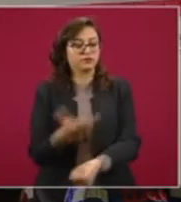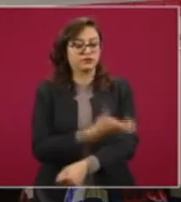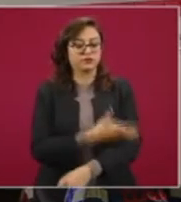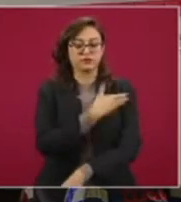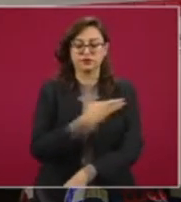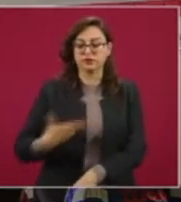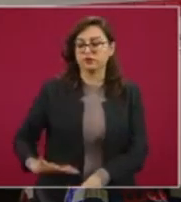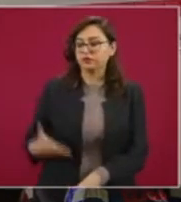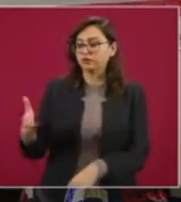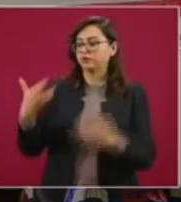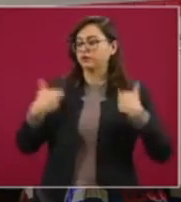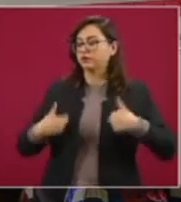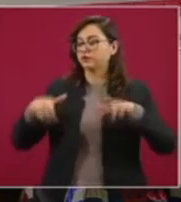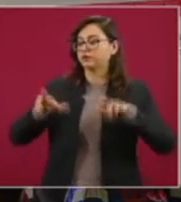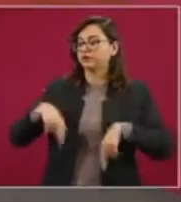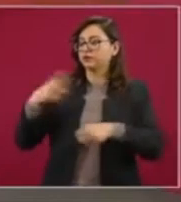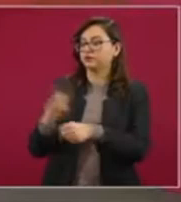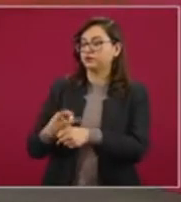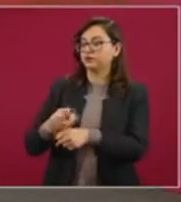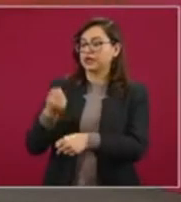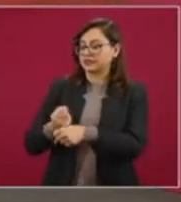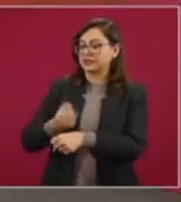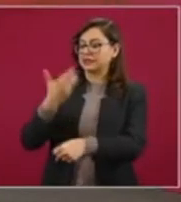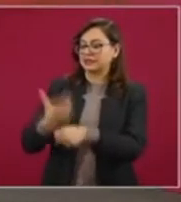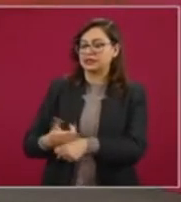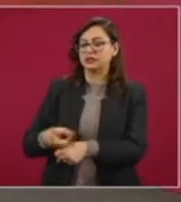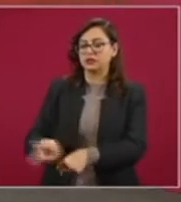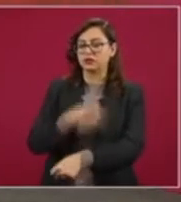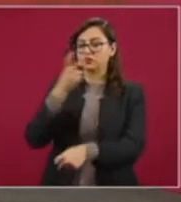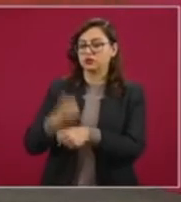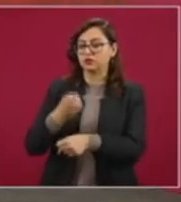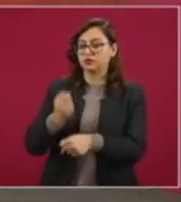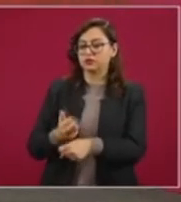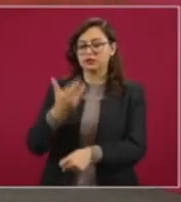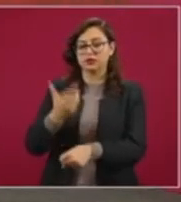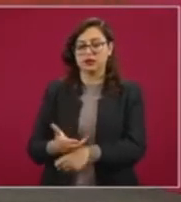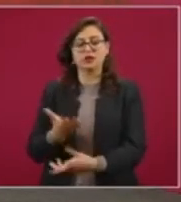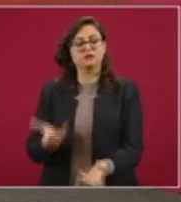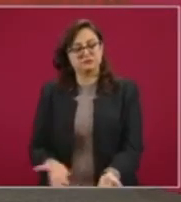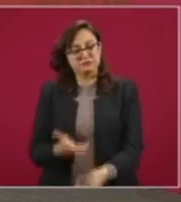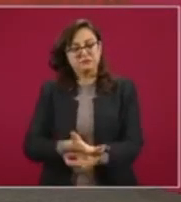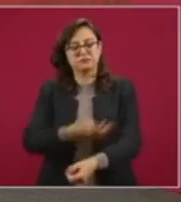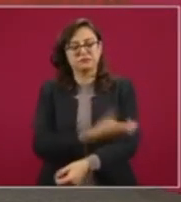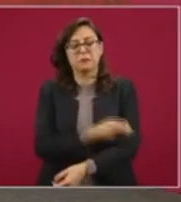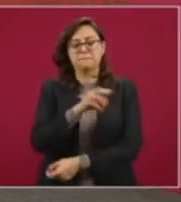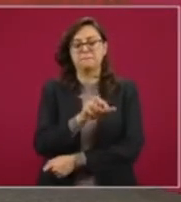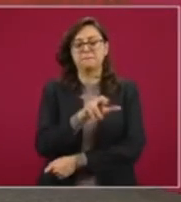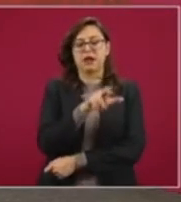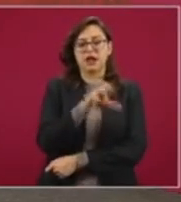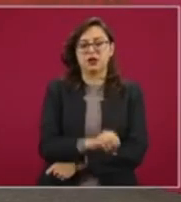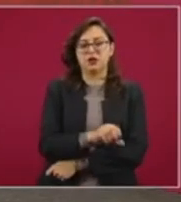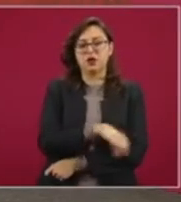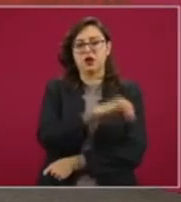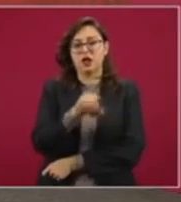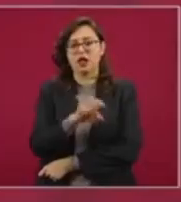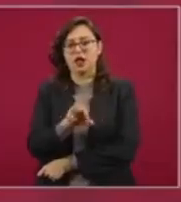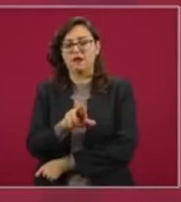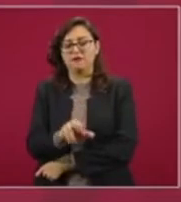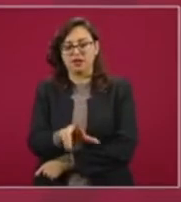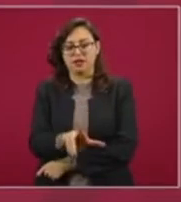secretario, subsecretario, Mario y Javier. Debo decirles que en las últimas semanas hemos